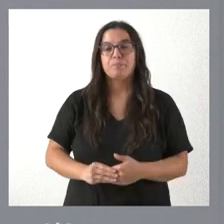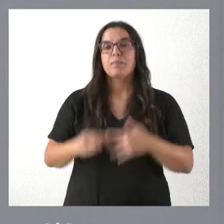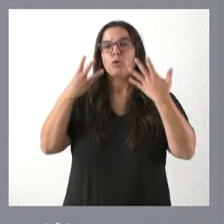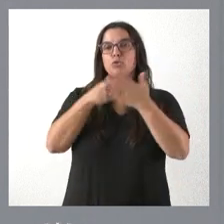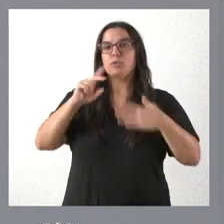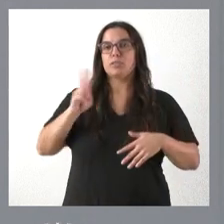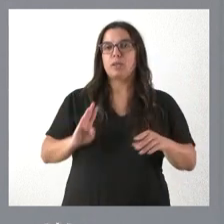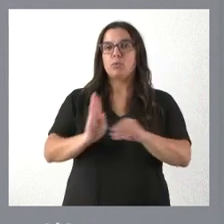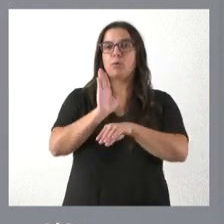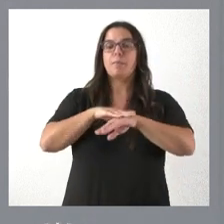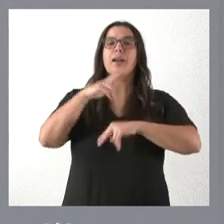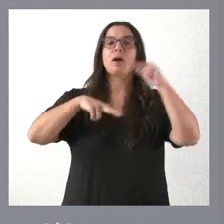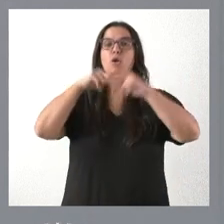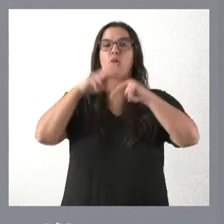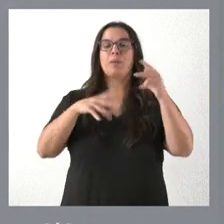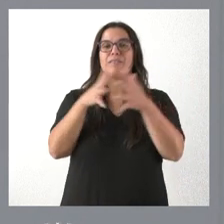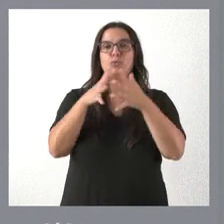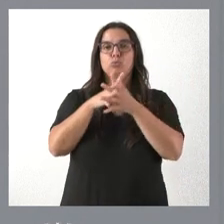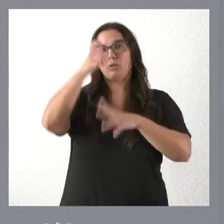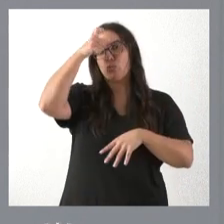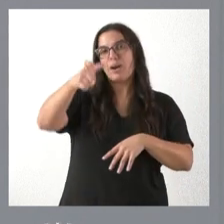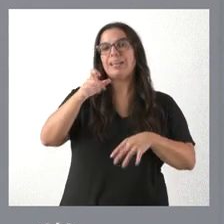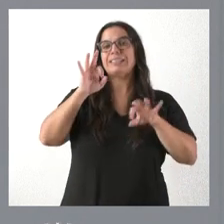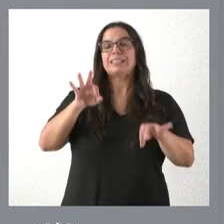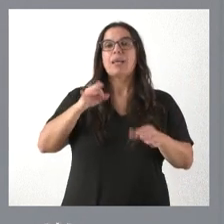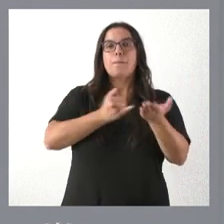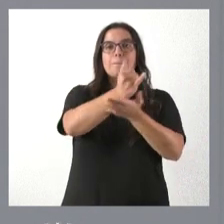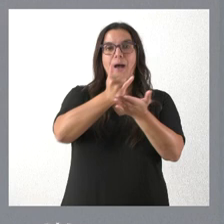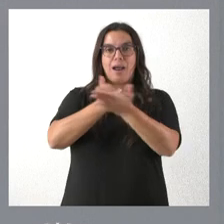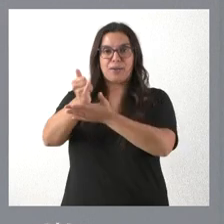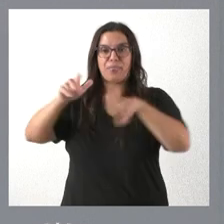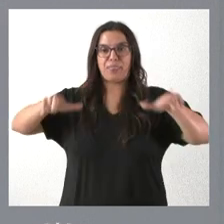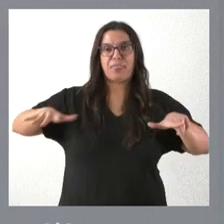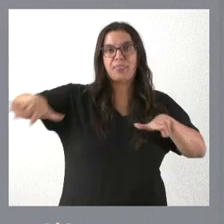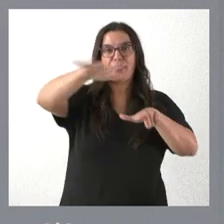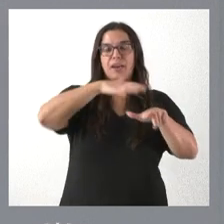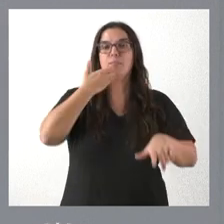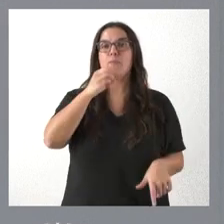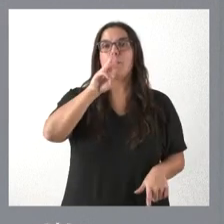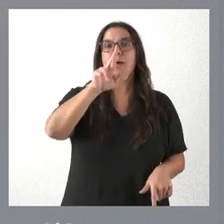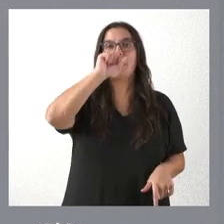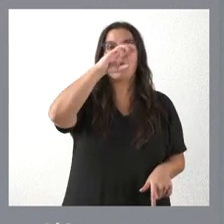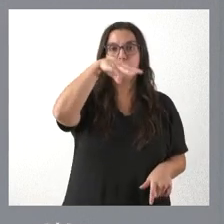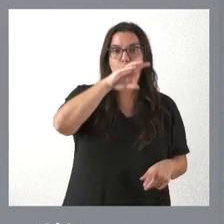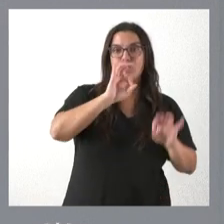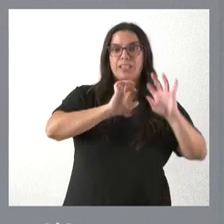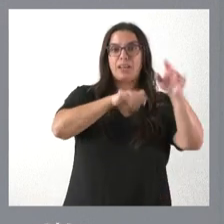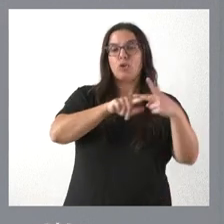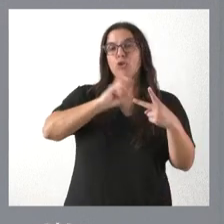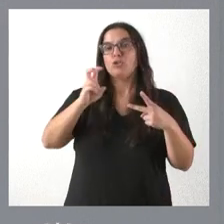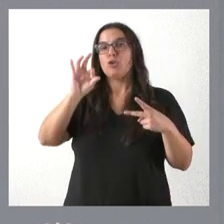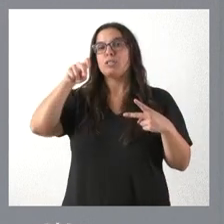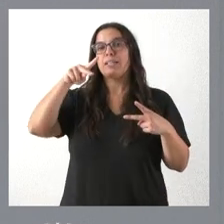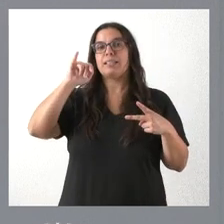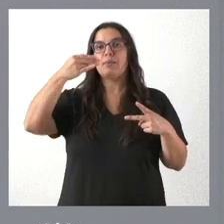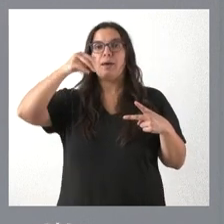las obras de infraestructura rural en las concentraciones parcelarias por un lado de páramo bajo secano en León y por otro de santiballe de